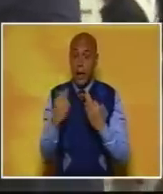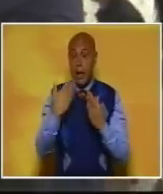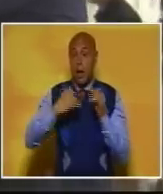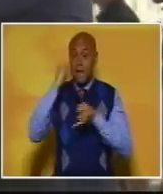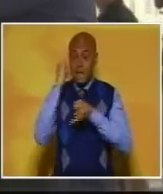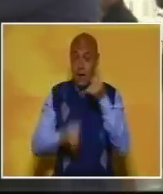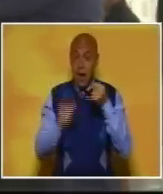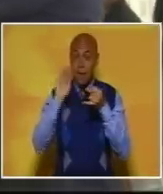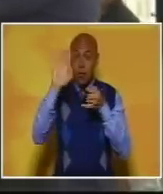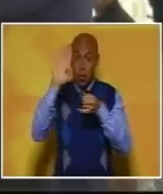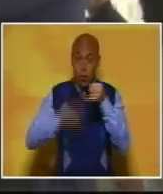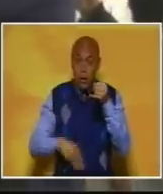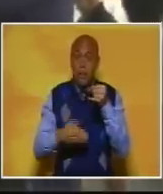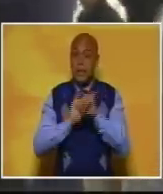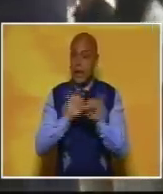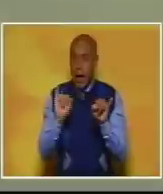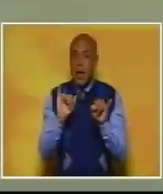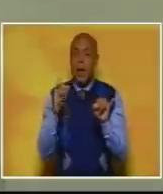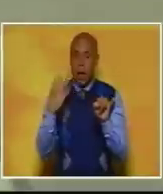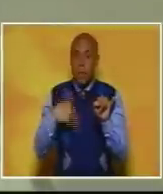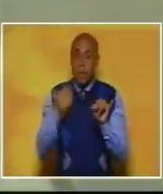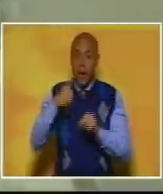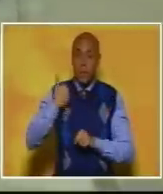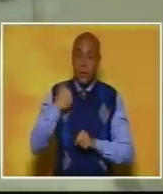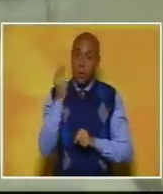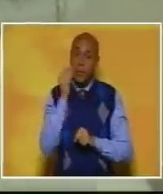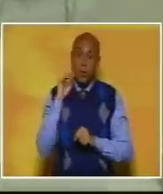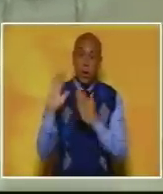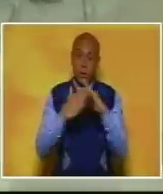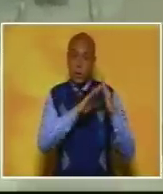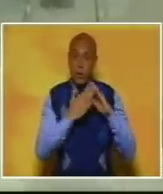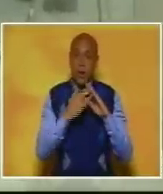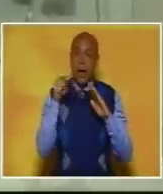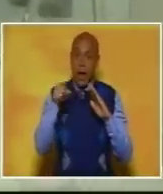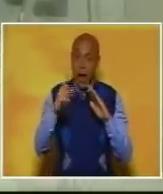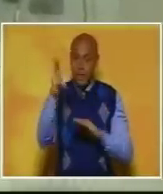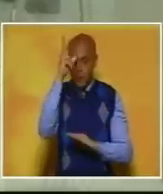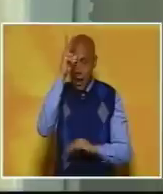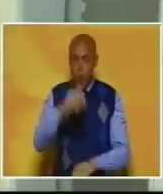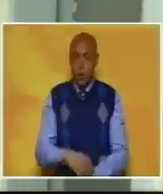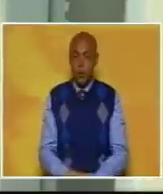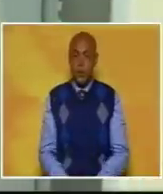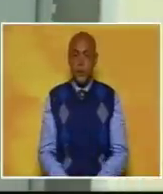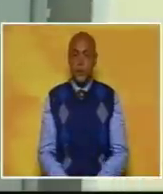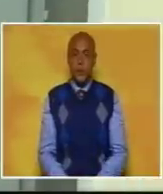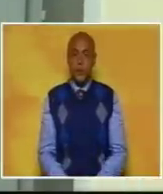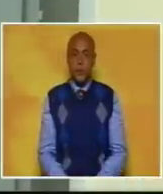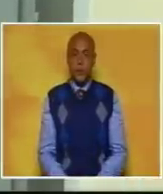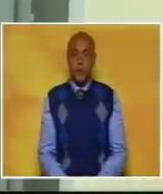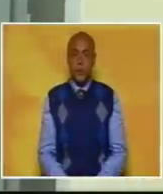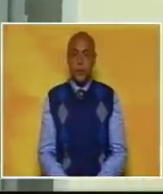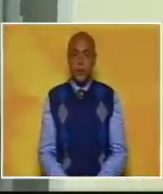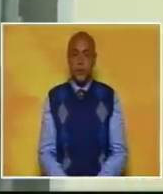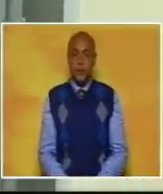labores beneficiarán a los habitantes de varios municipios de la costa oriental de Falcón.